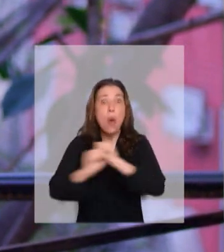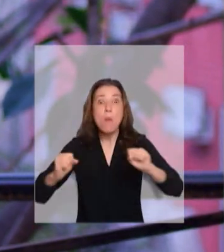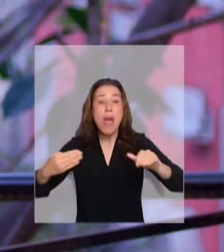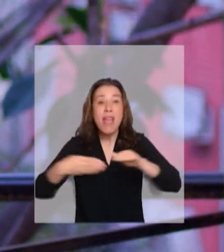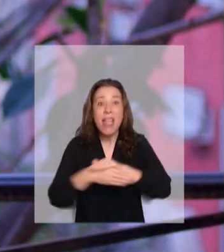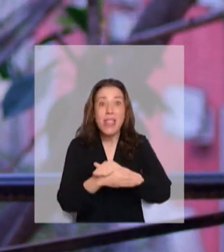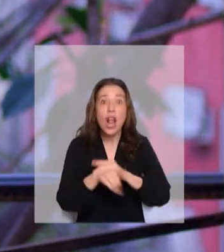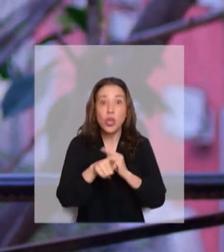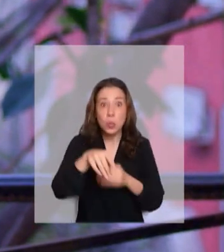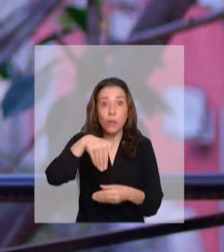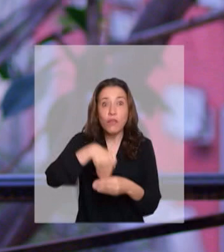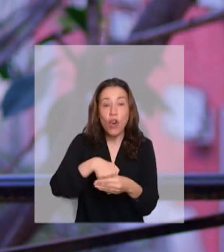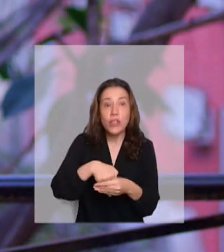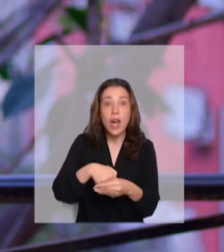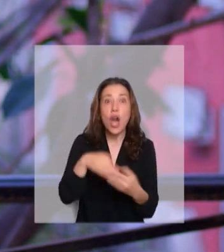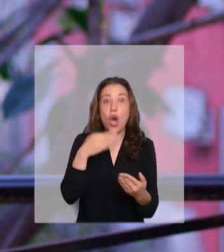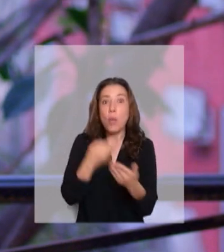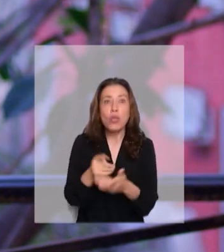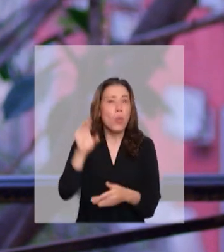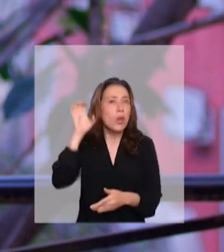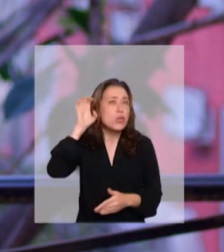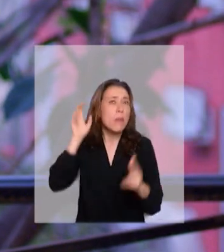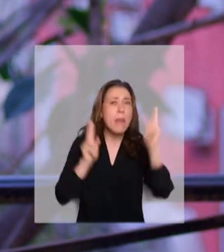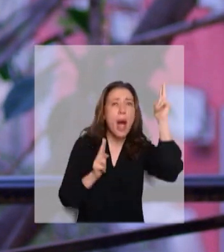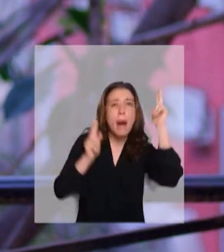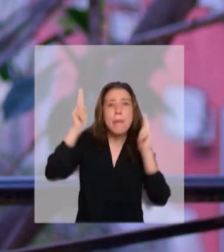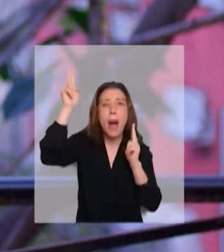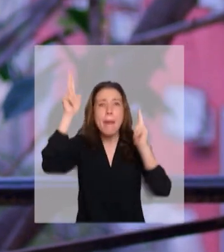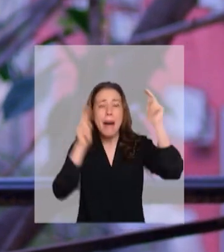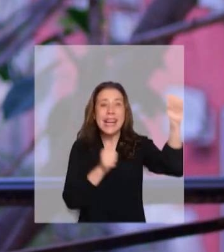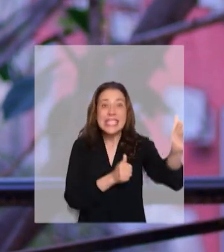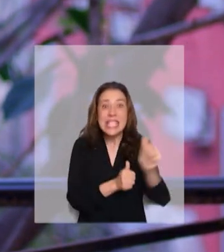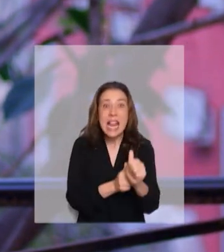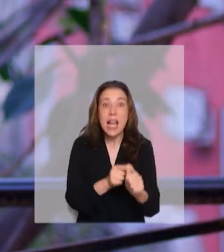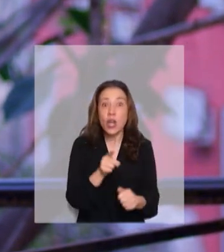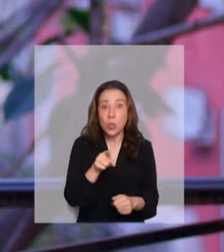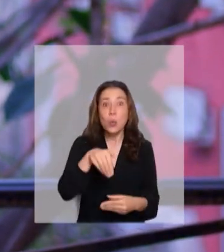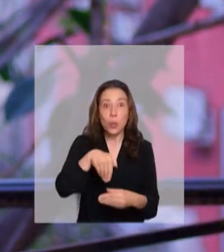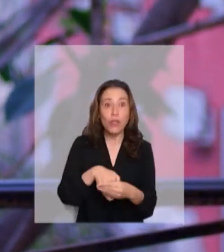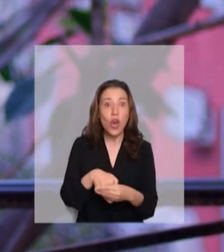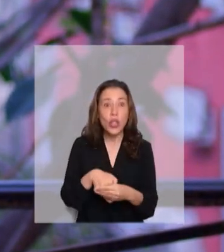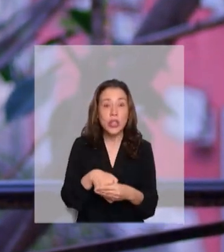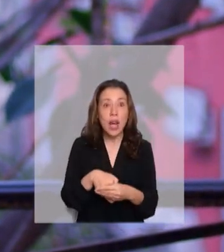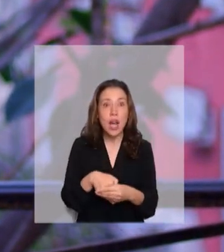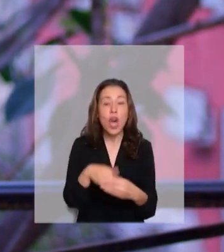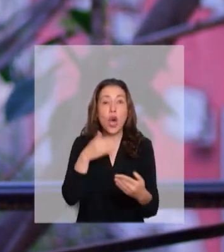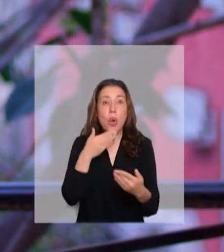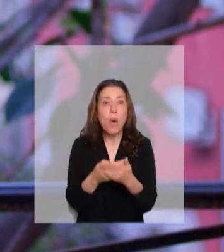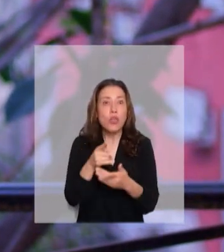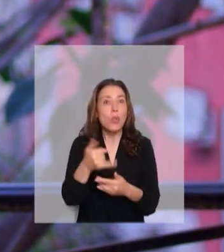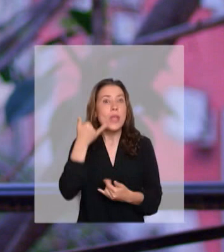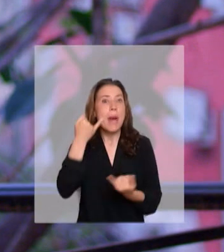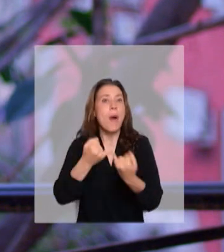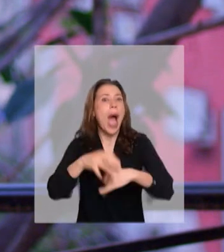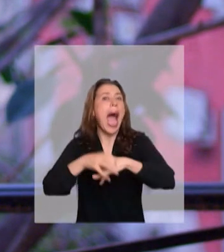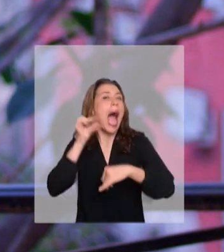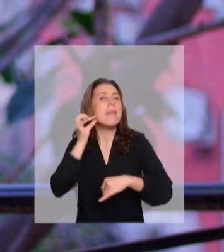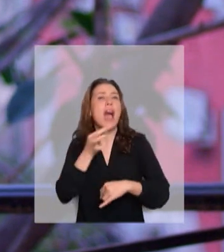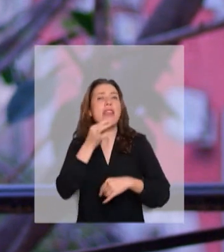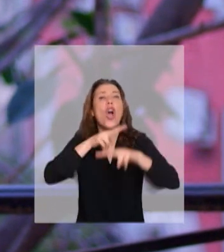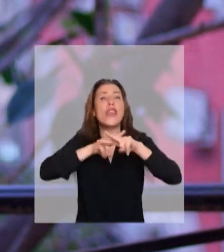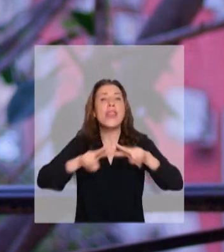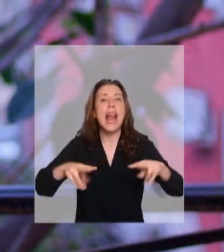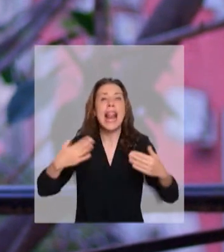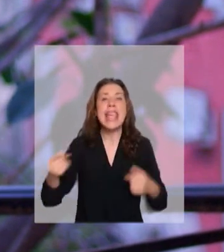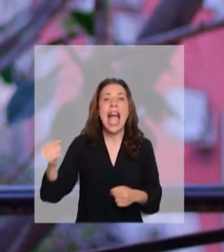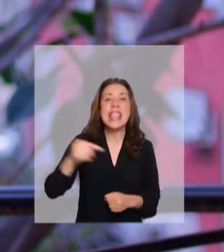calle y no te dejaron pasar, vota. Por cada vez que escuchaste una ráfaga de bala cerca de ti, vota. Por cada vez que llamaste a tu amiga y